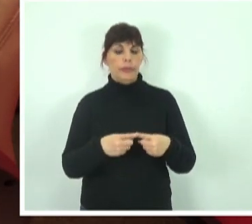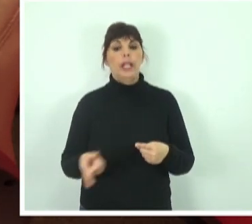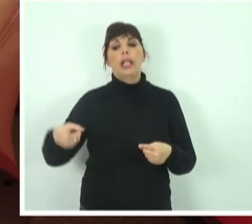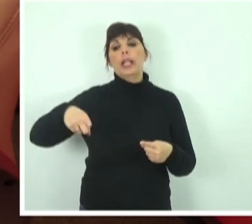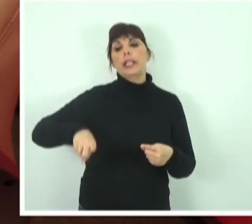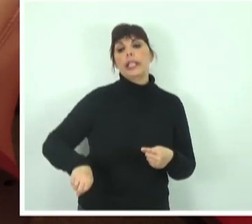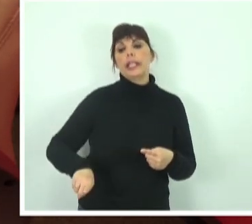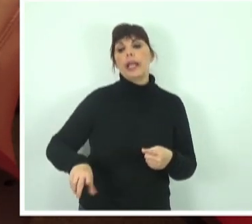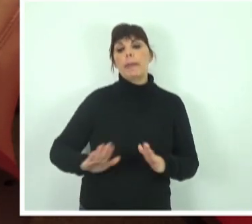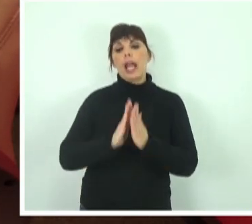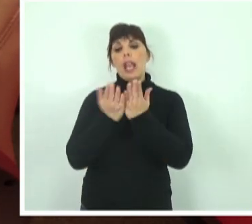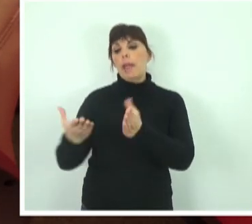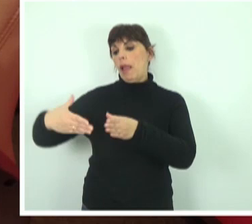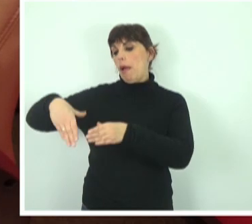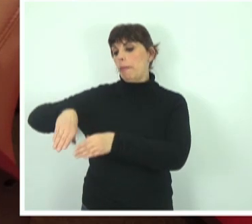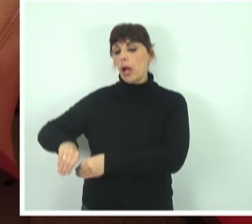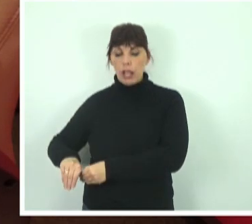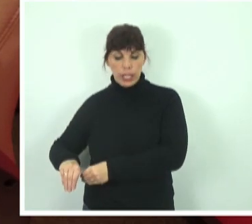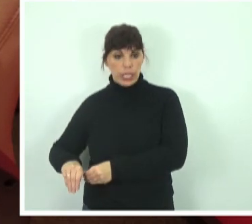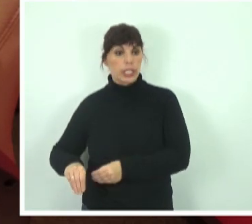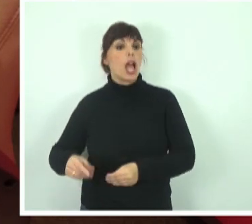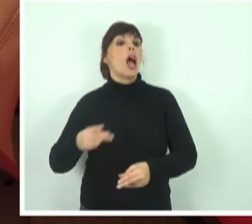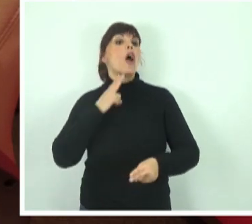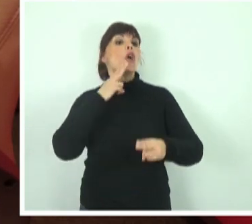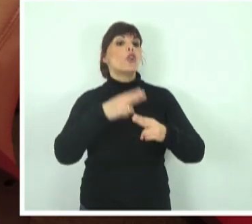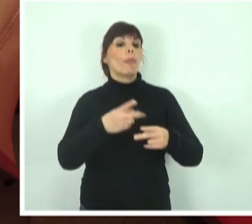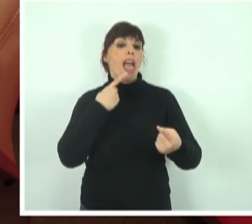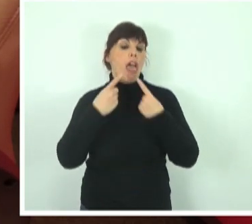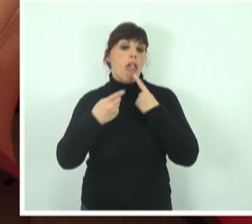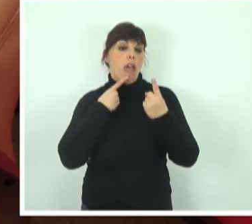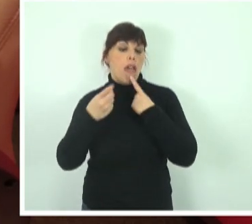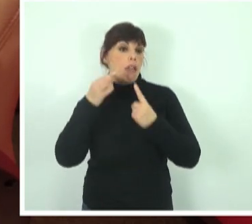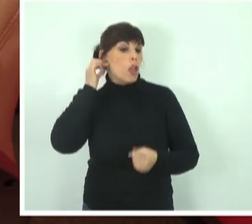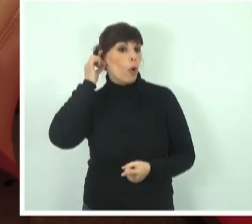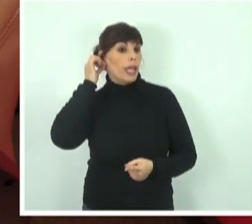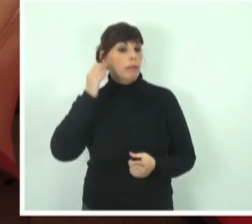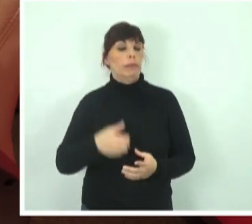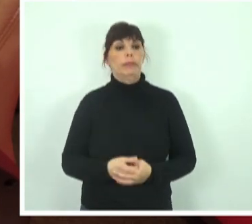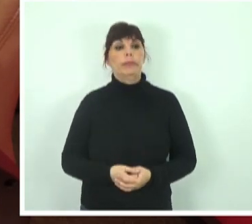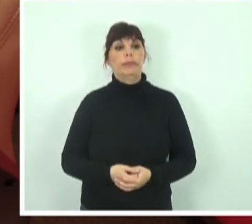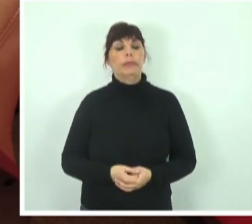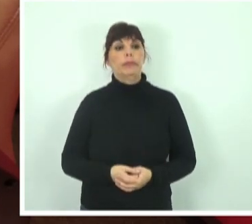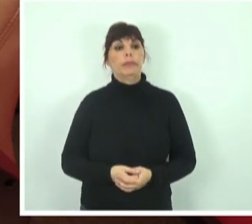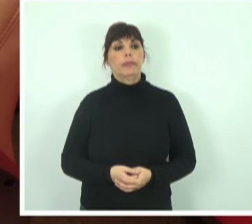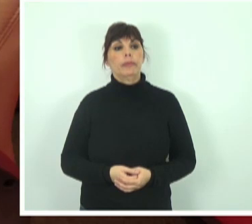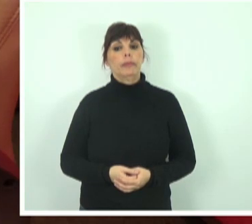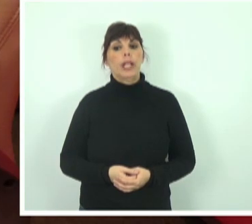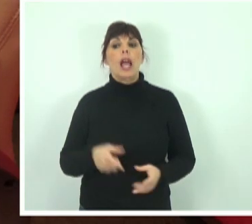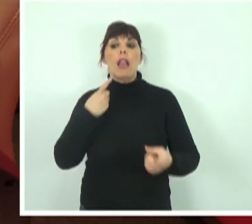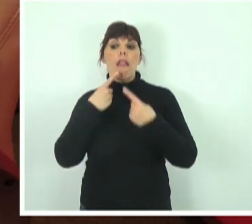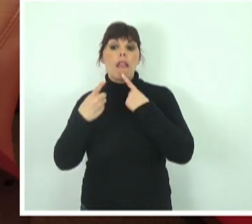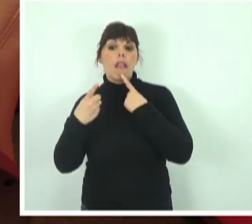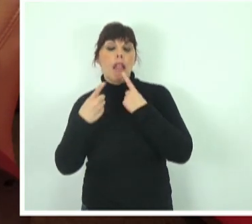Apocalipsis aparece como novia. El espíritu y la novia dicen ven. Y el que lo oiga, que diga